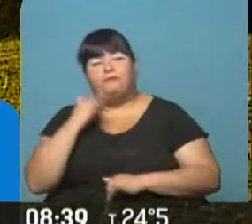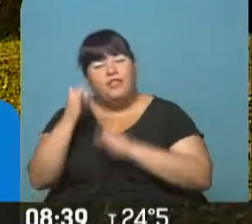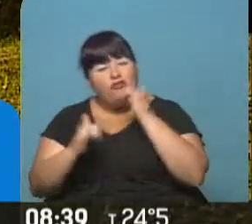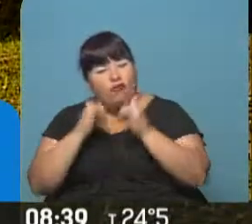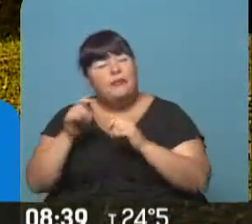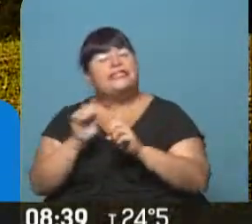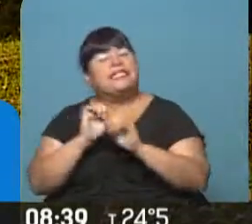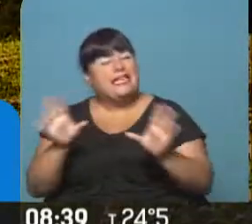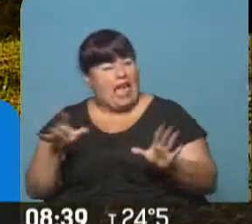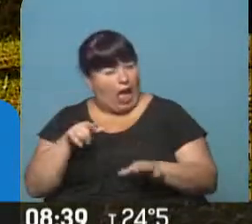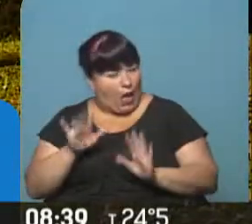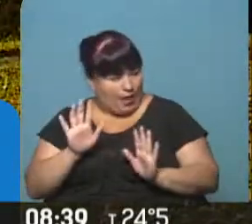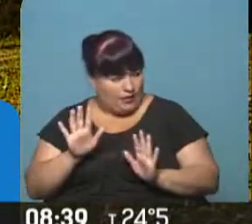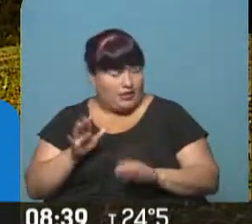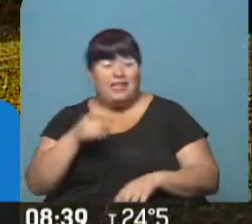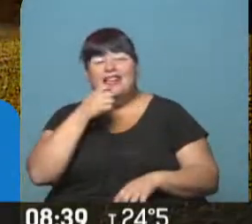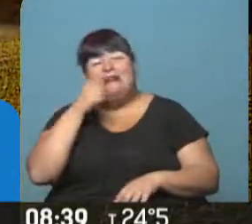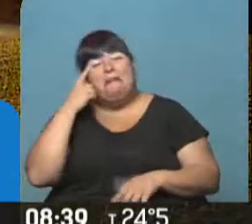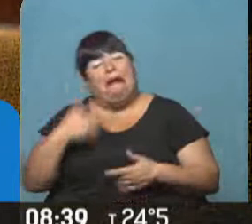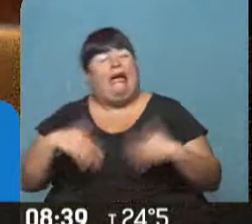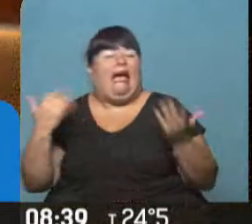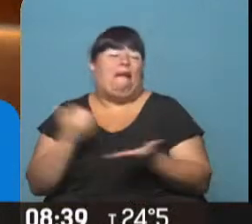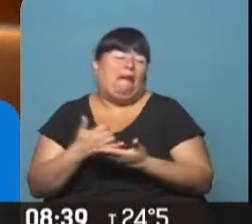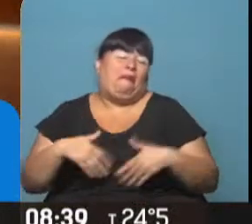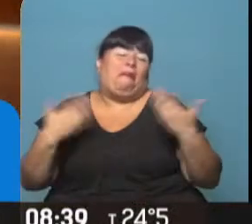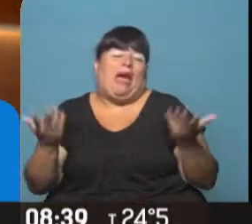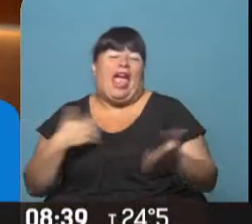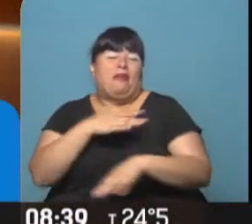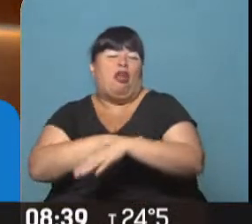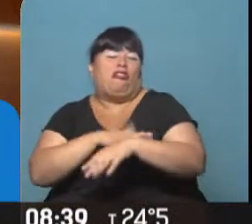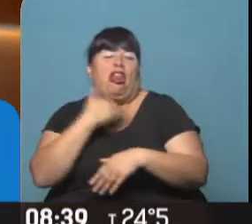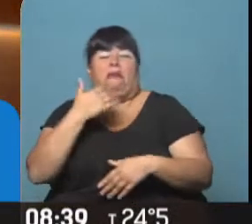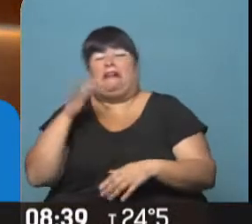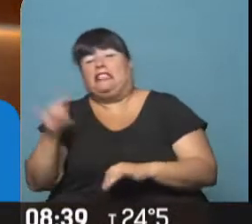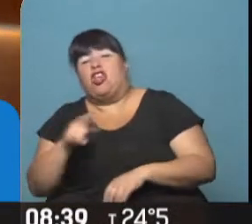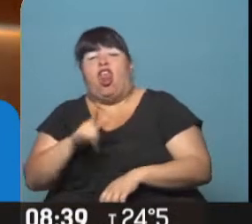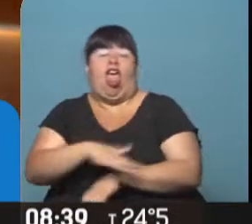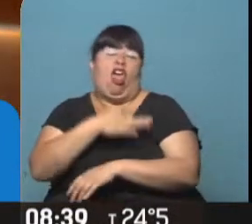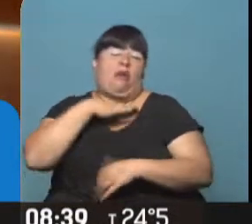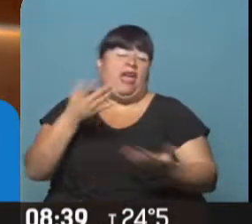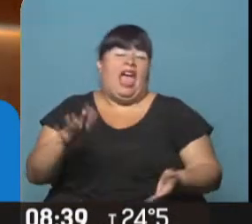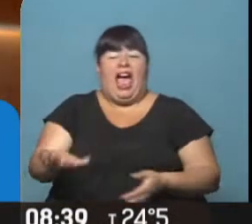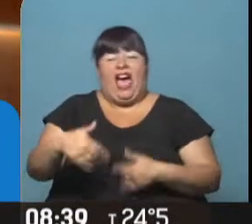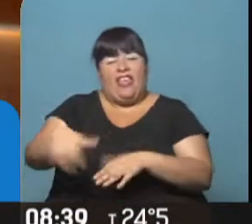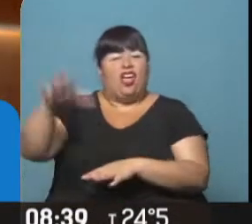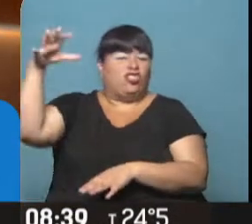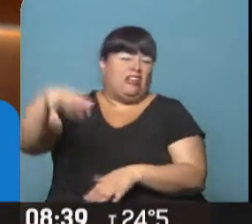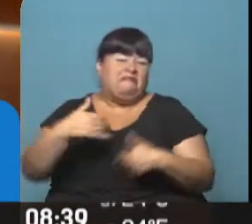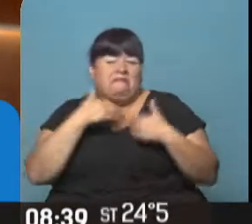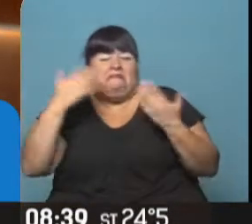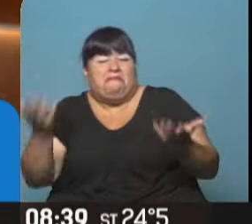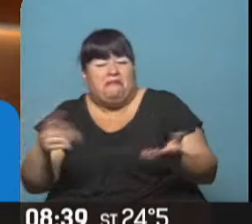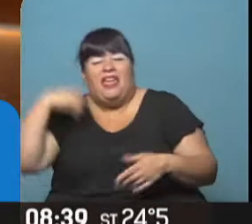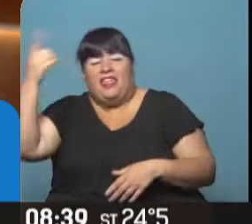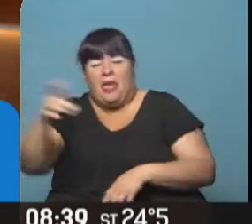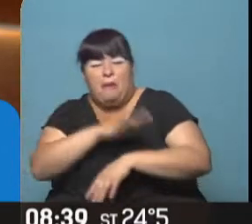informar de la gravedad de la situación, porque si uno lo toma en forma banal y dice, sí, bueno, me pongo protector, no me pongo protector, al nene lo dejamos al sol, total,